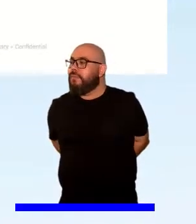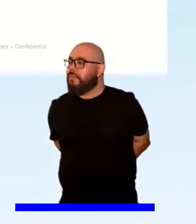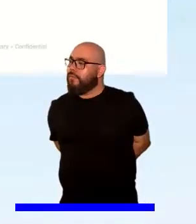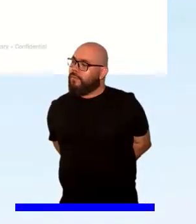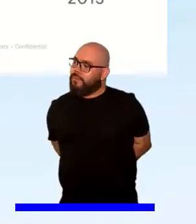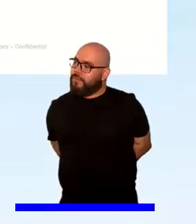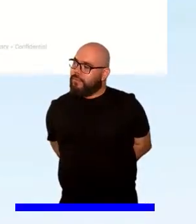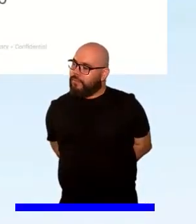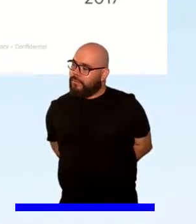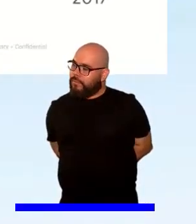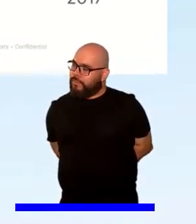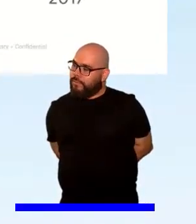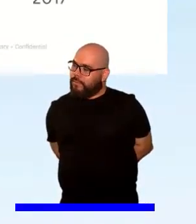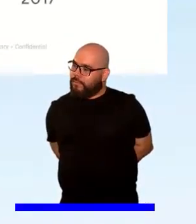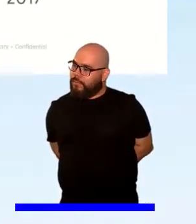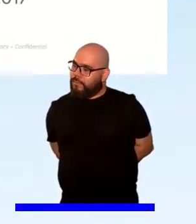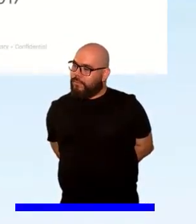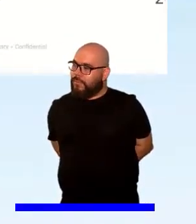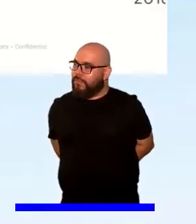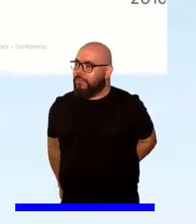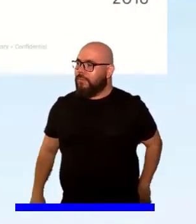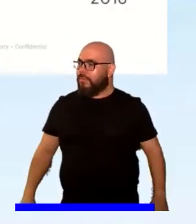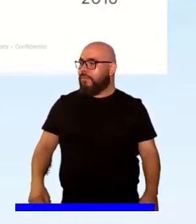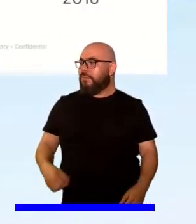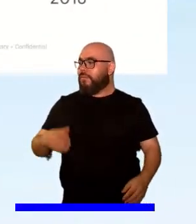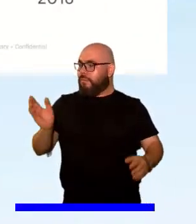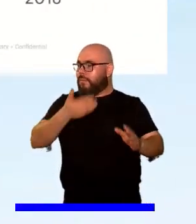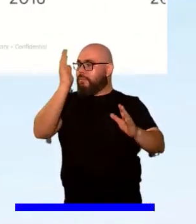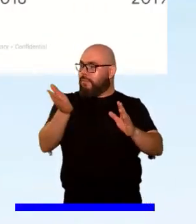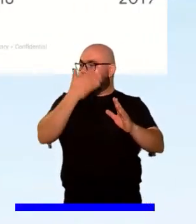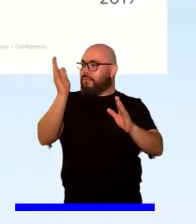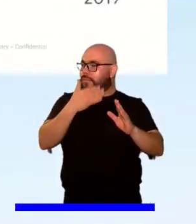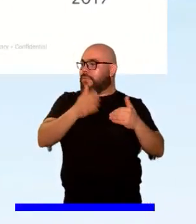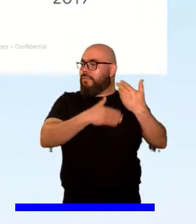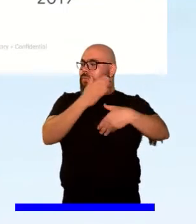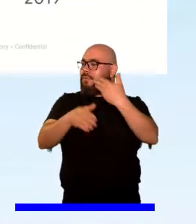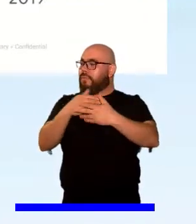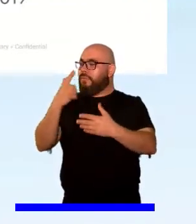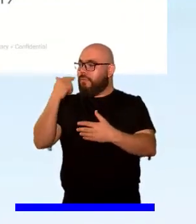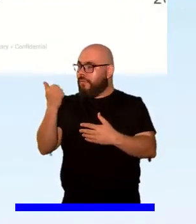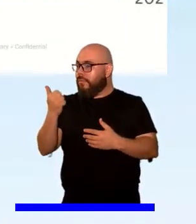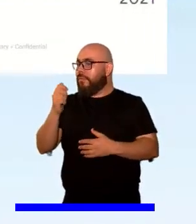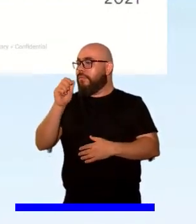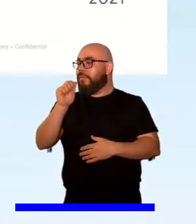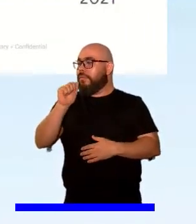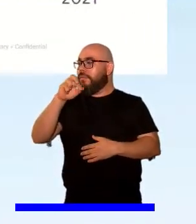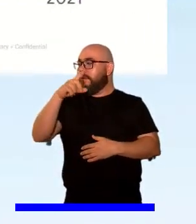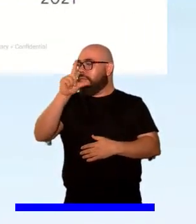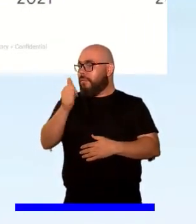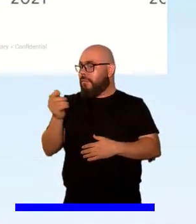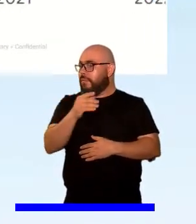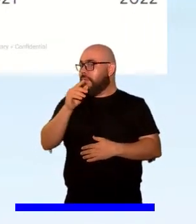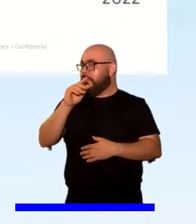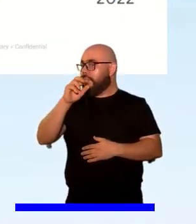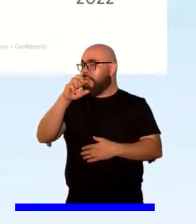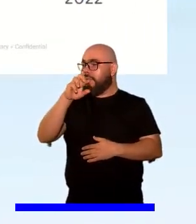Por último, me quiero enfocar en el último que aparece acá, saltándome otros avances. Hay uno súper chévere que es AlphaFold, ahí en el